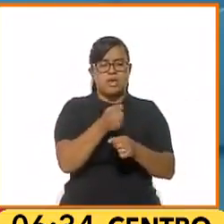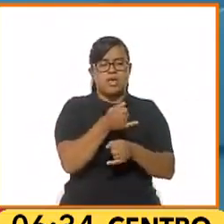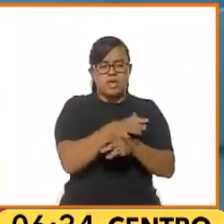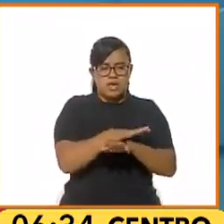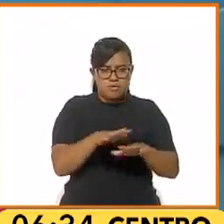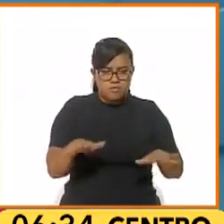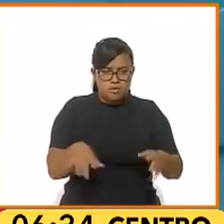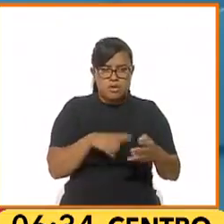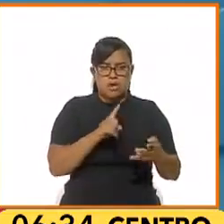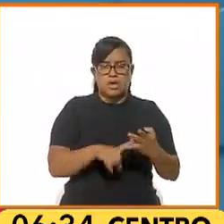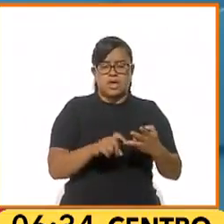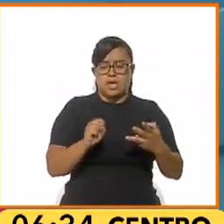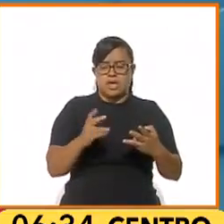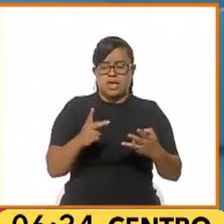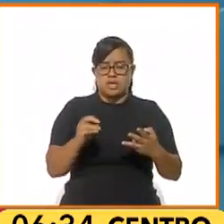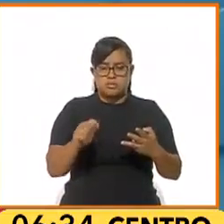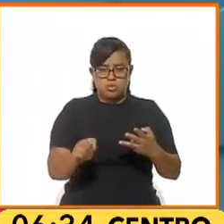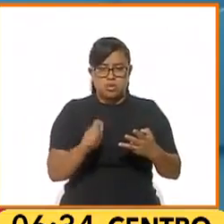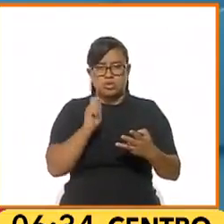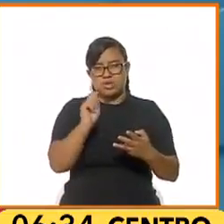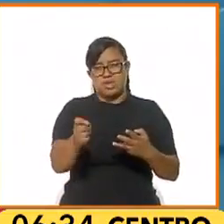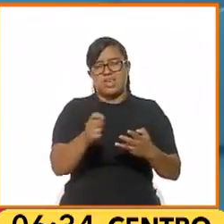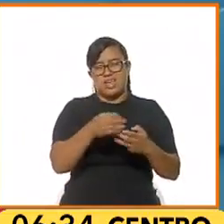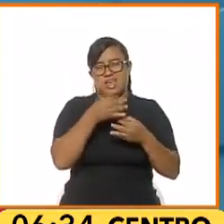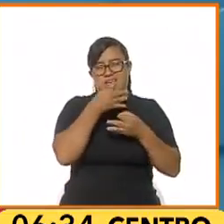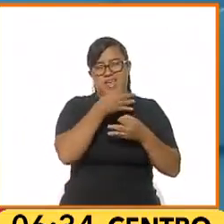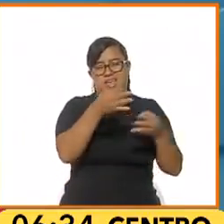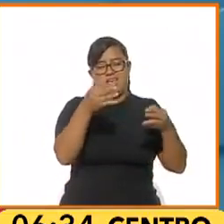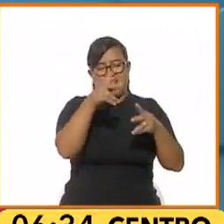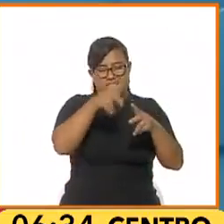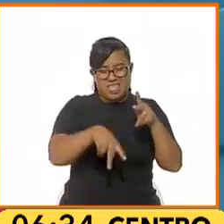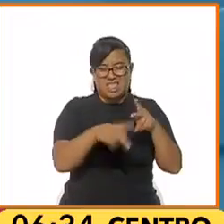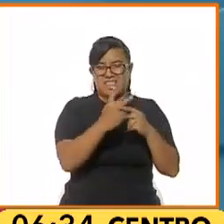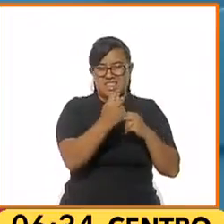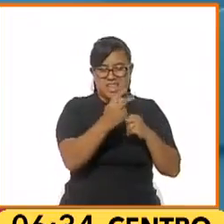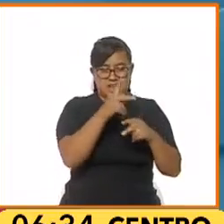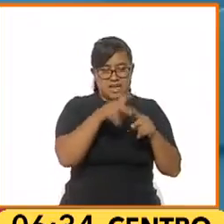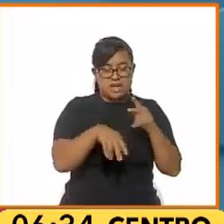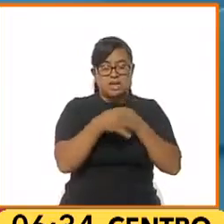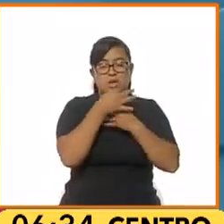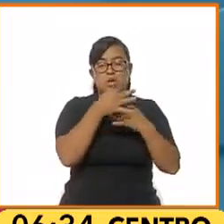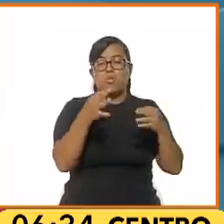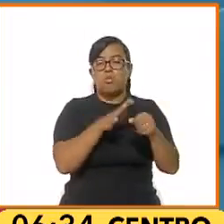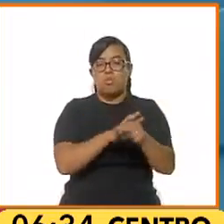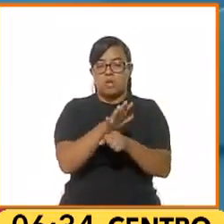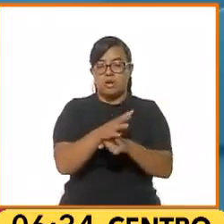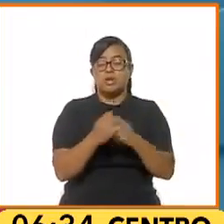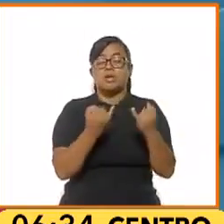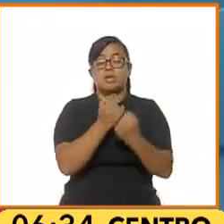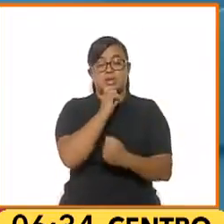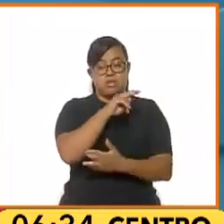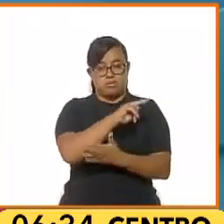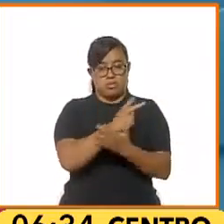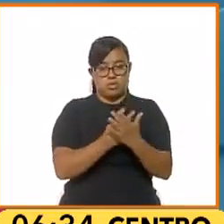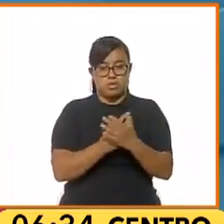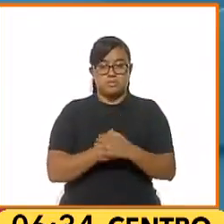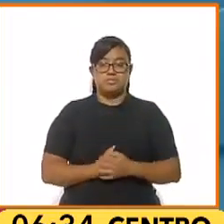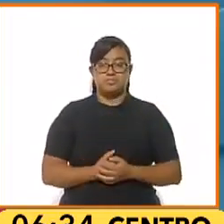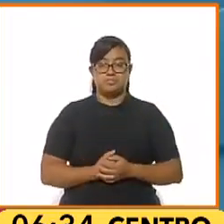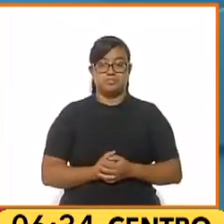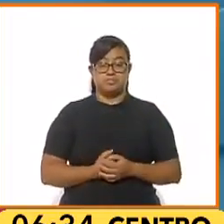el spot propiamente, el anuncio y el programa. Y entonces, todos estos